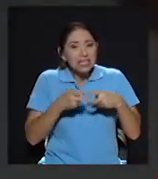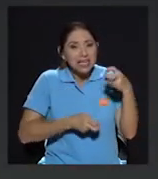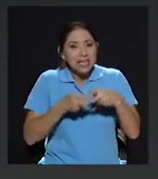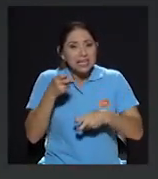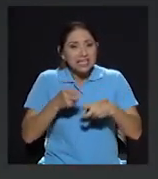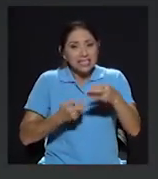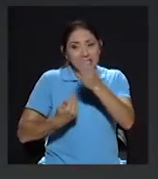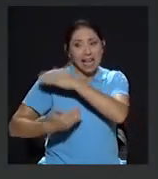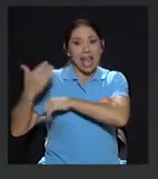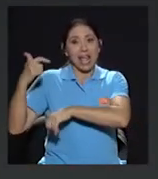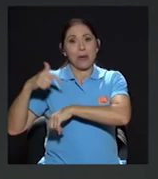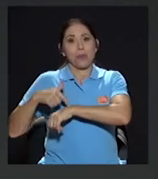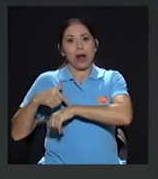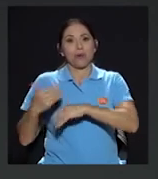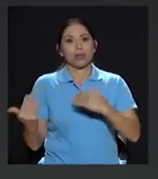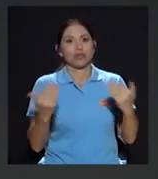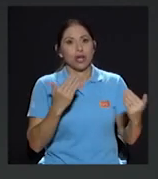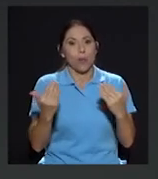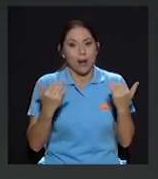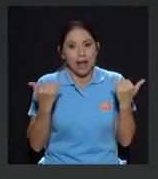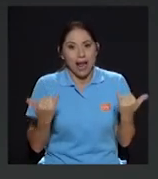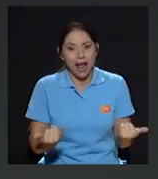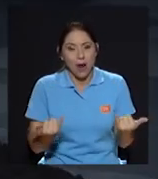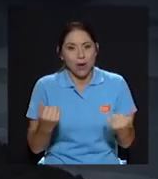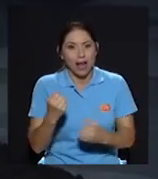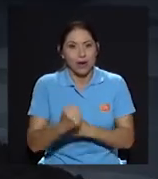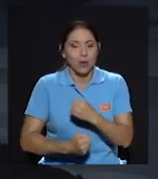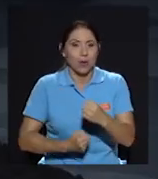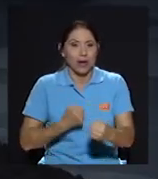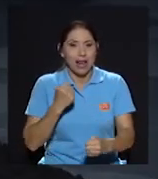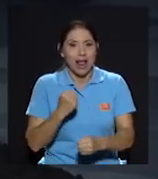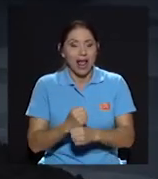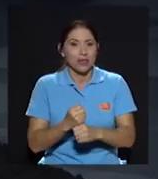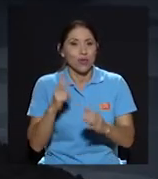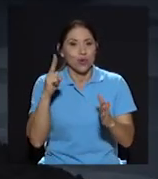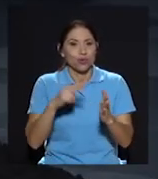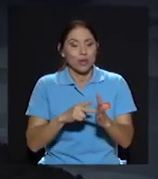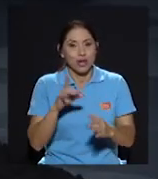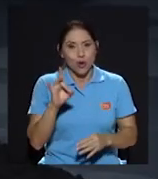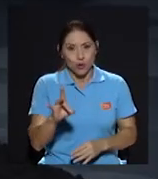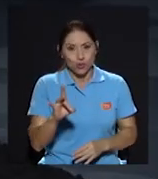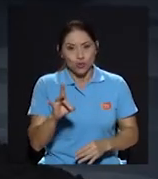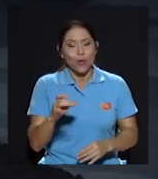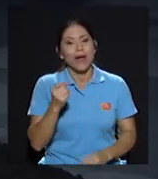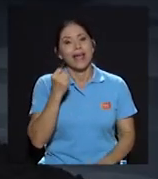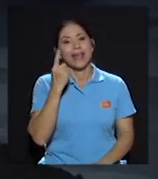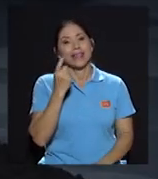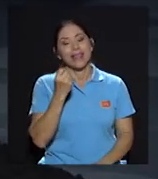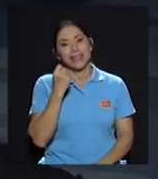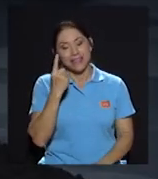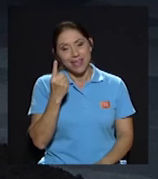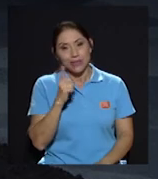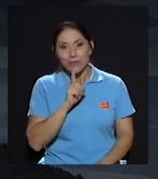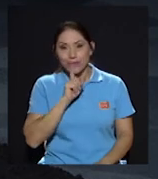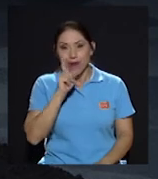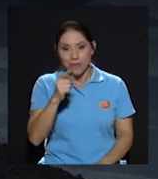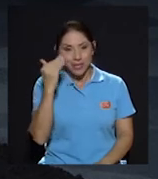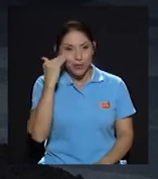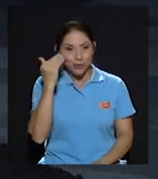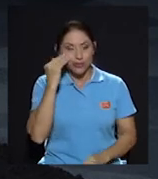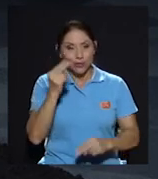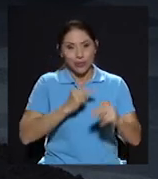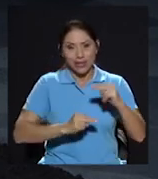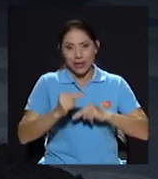comparan con las crisis de 2008 y entendiendo realmente y conociendo del negocio en todas las